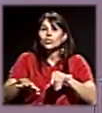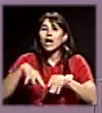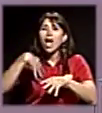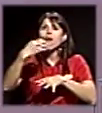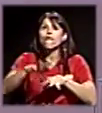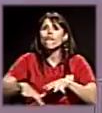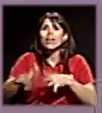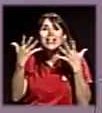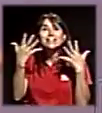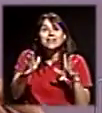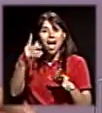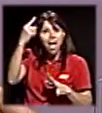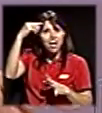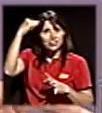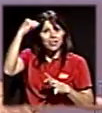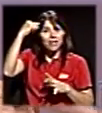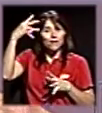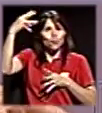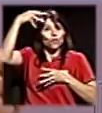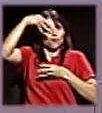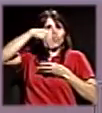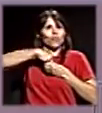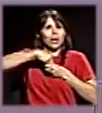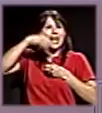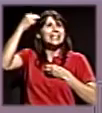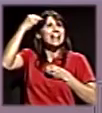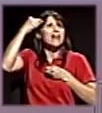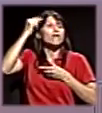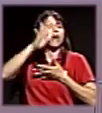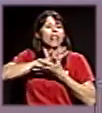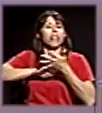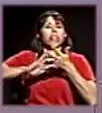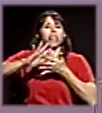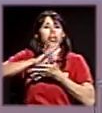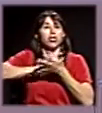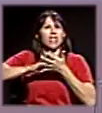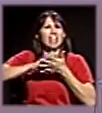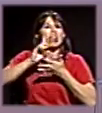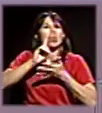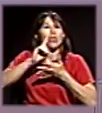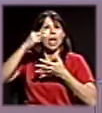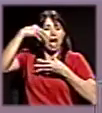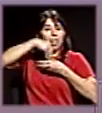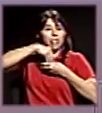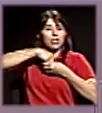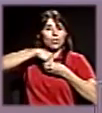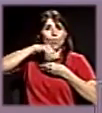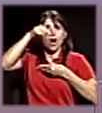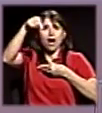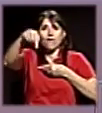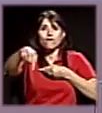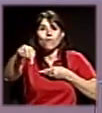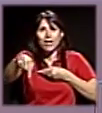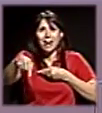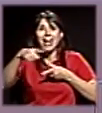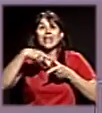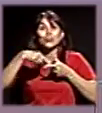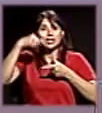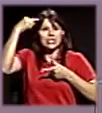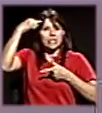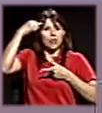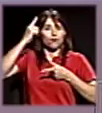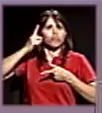el cerebro muchas veces confunde el químico de afuera con el que ya tienes manda destruir la que ya tienes la